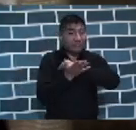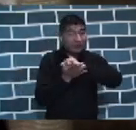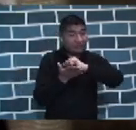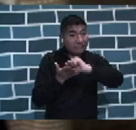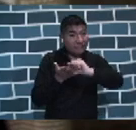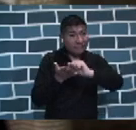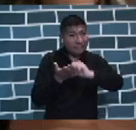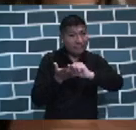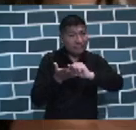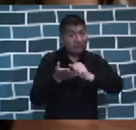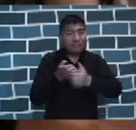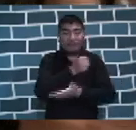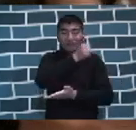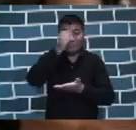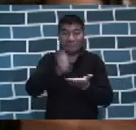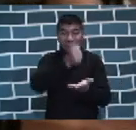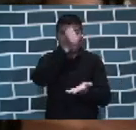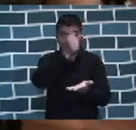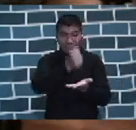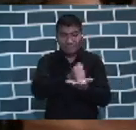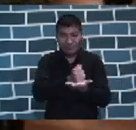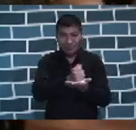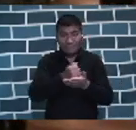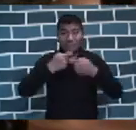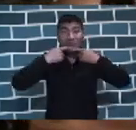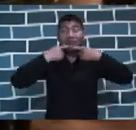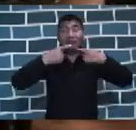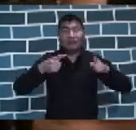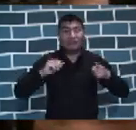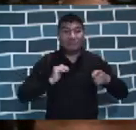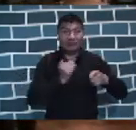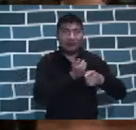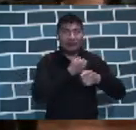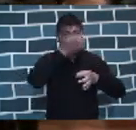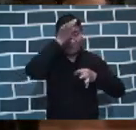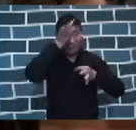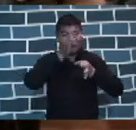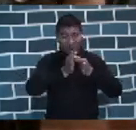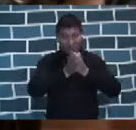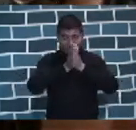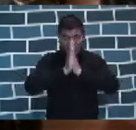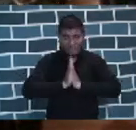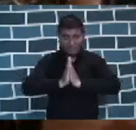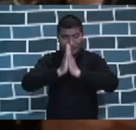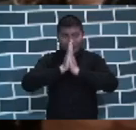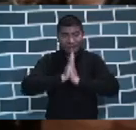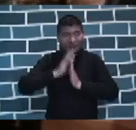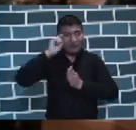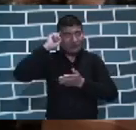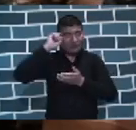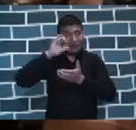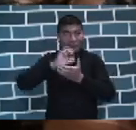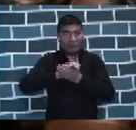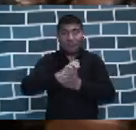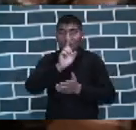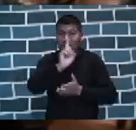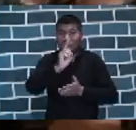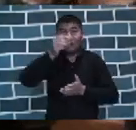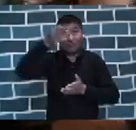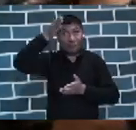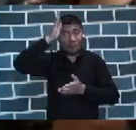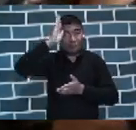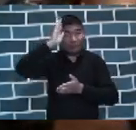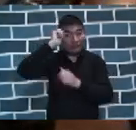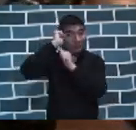santo amén proclamemos nuestra fe diciendo juntos creo en un solo dios